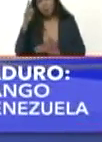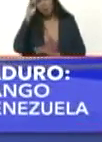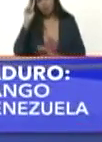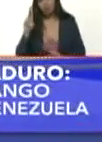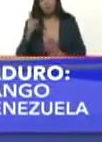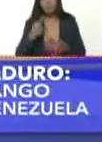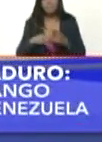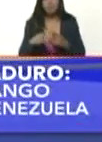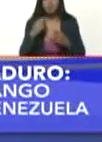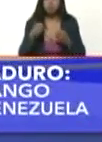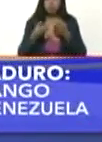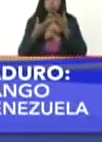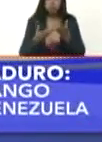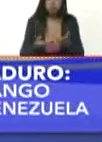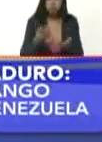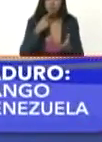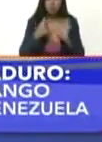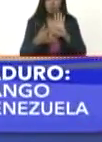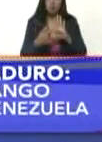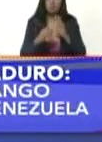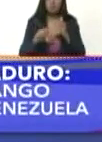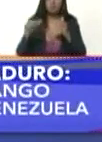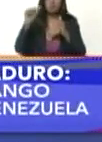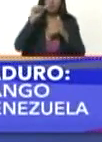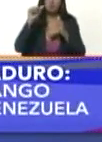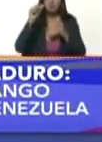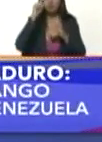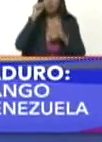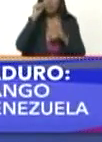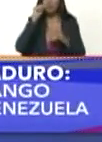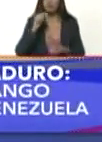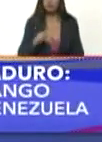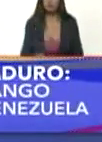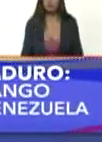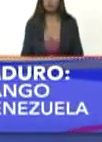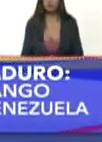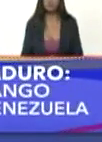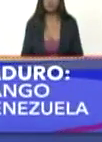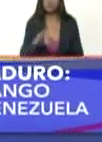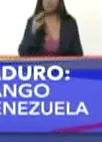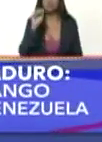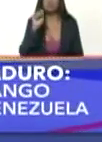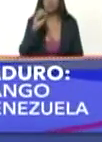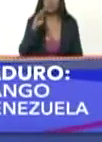Pero transmítanle, Estado Mayor Superior, almirante en jefe Remigio Ceballos,